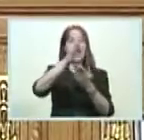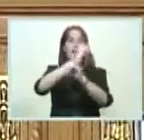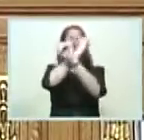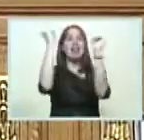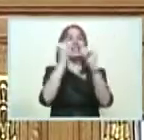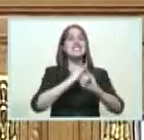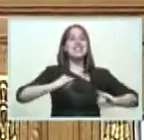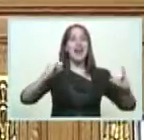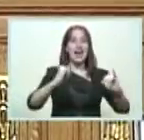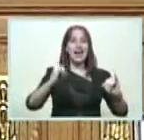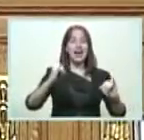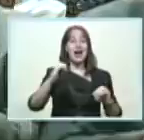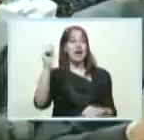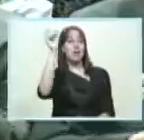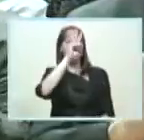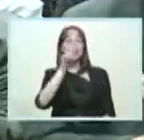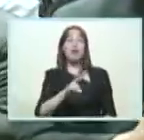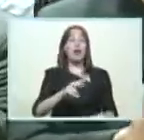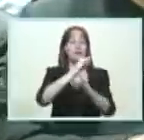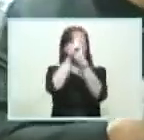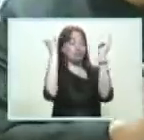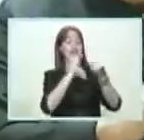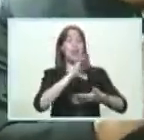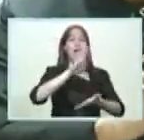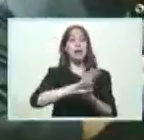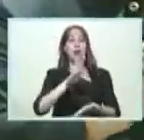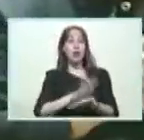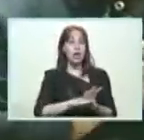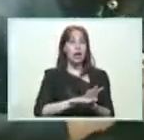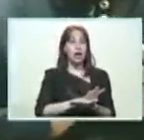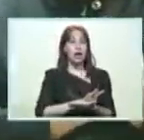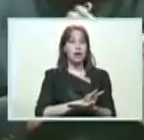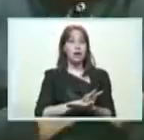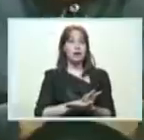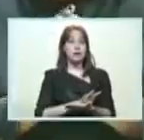felicidad, transitando su camino de armonía.